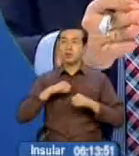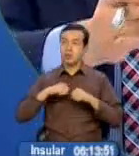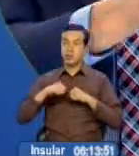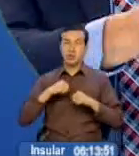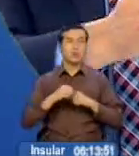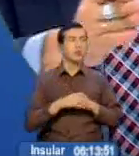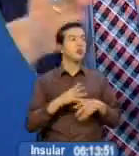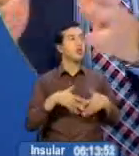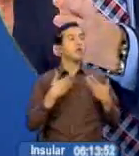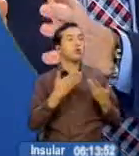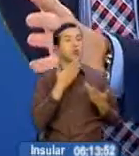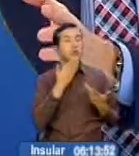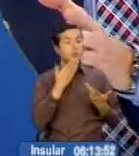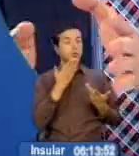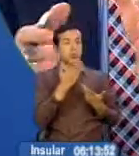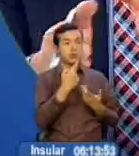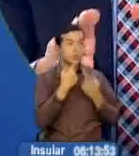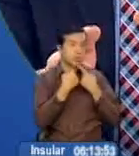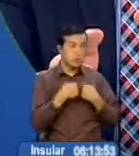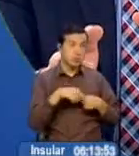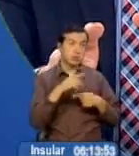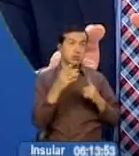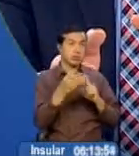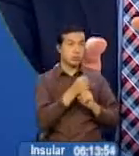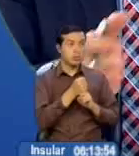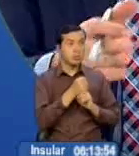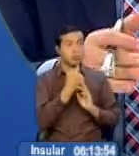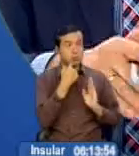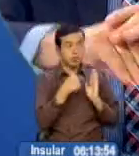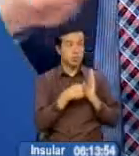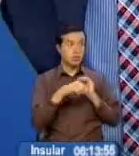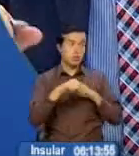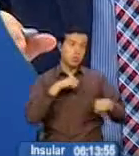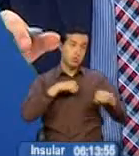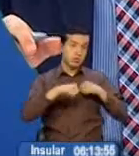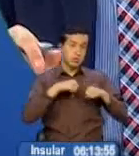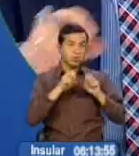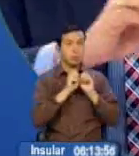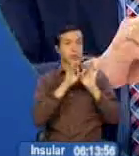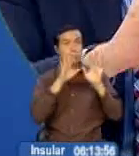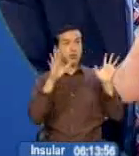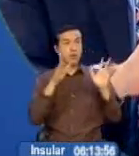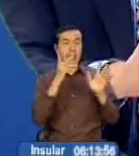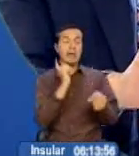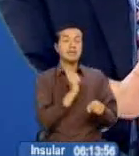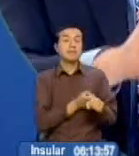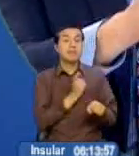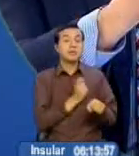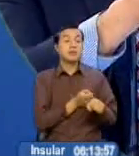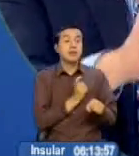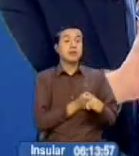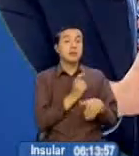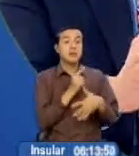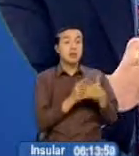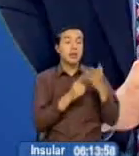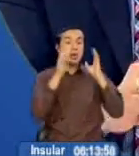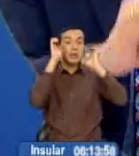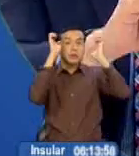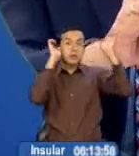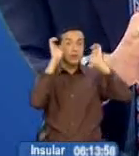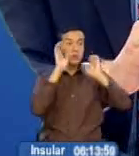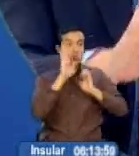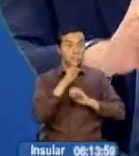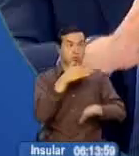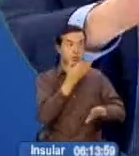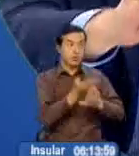tema es cómo lograr aquello que usted está mencionando. Es decir, de gestión puede sonar muy amplio. ¿Cuáles son las acciones estratégicas que